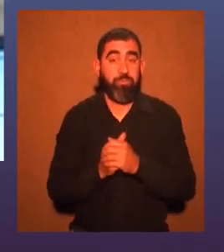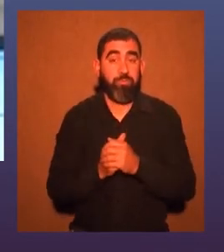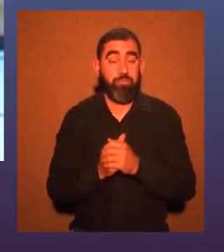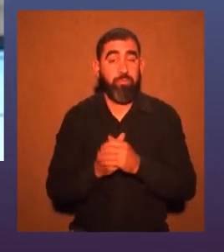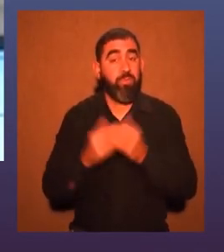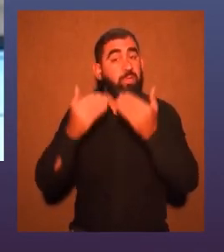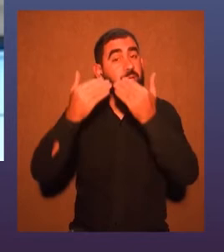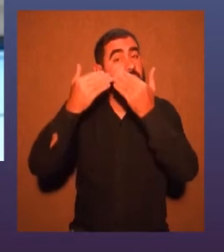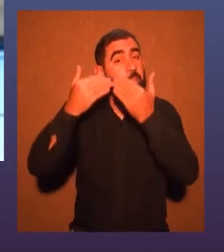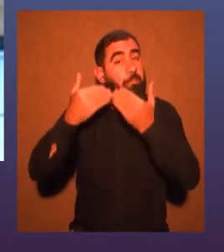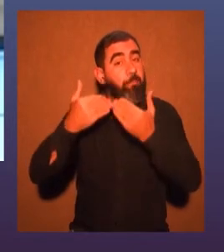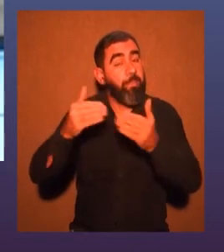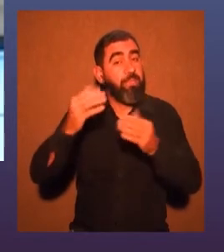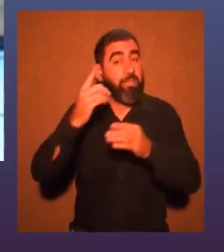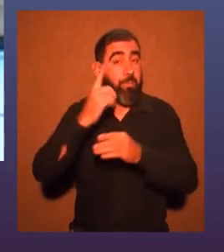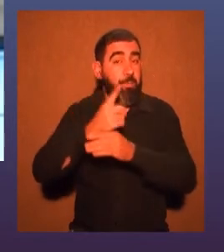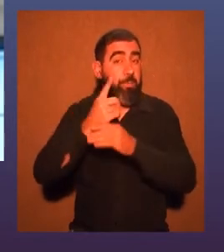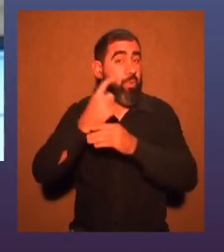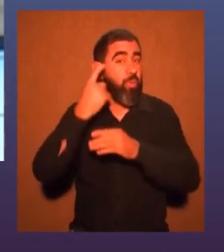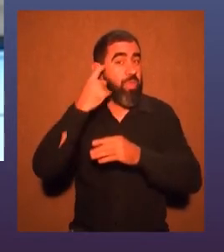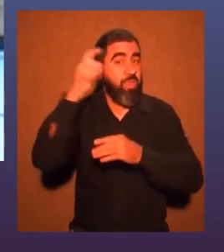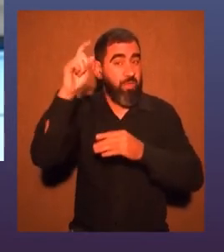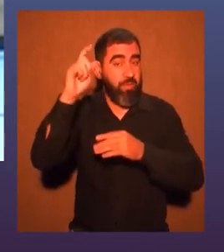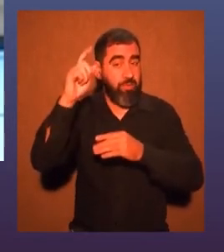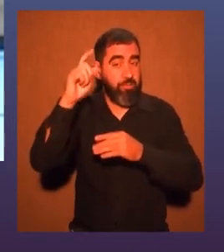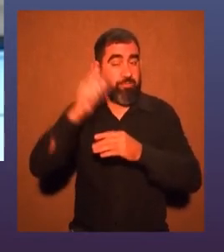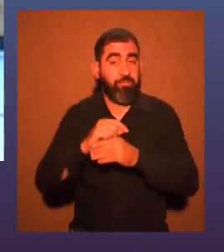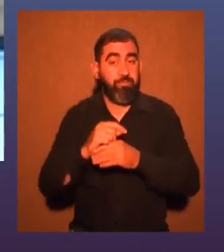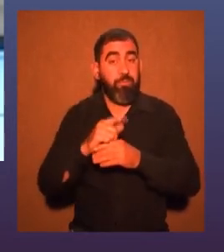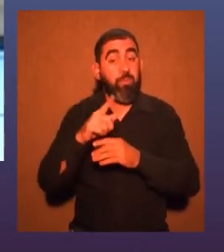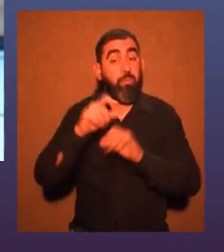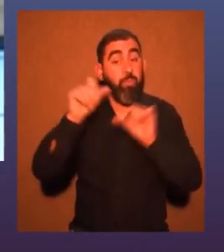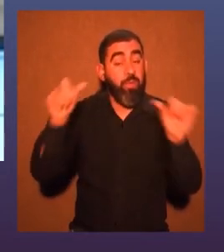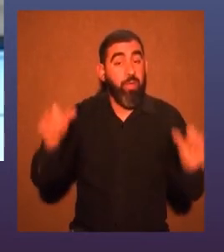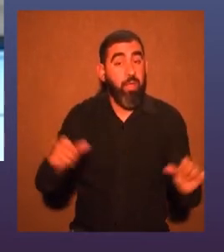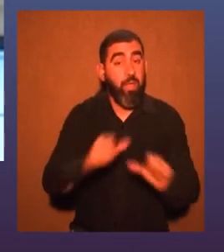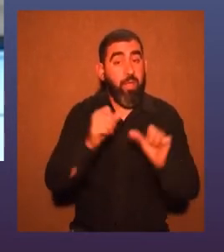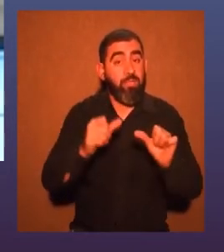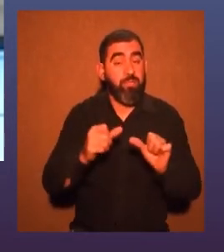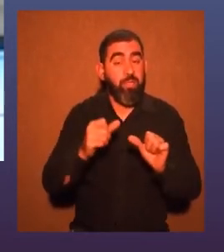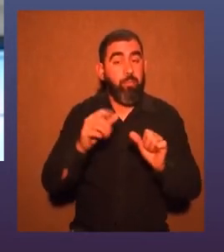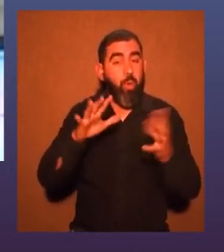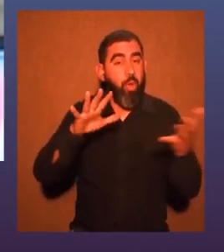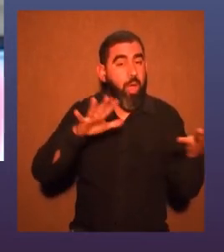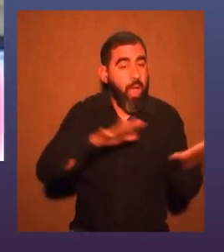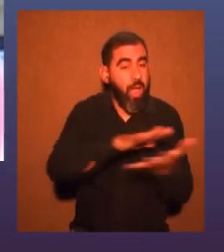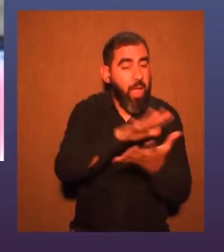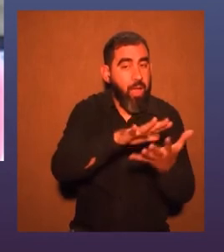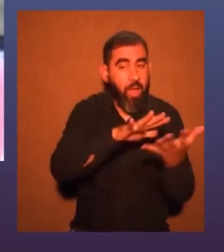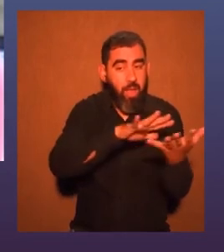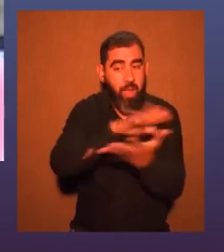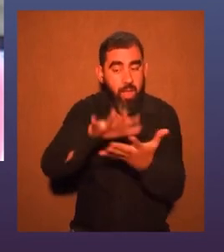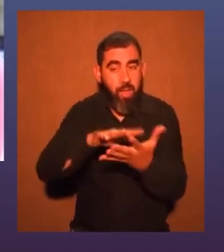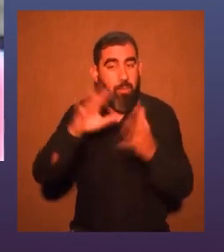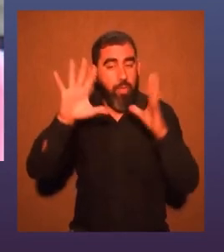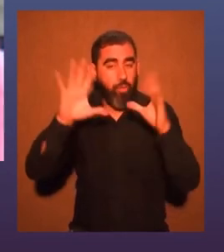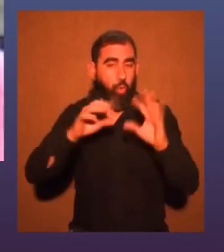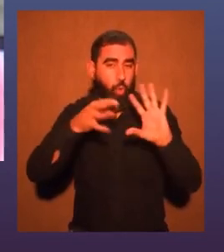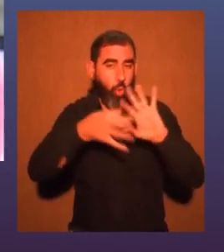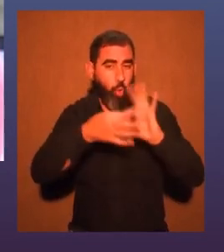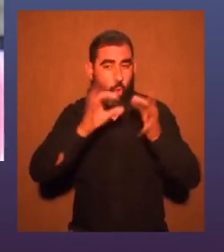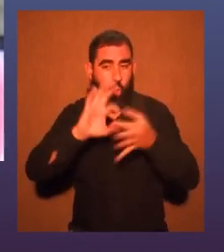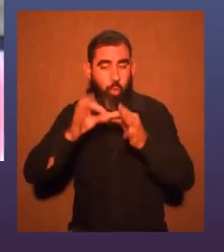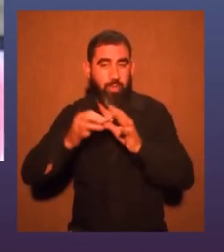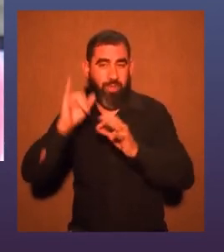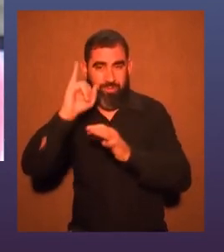se empieza con esa idea y se hace cada área, o sea, si bien está todo conectado entre